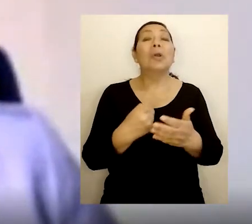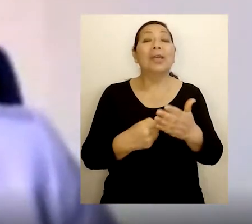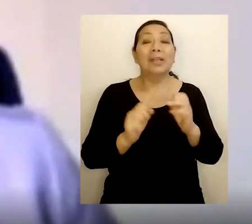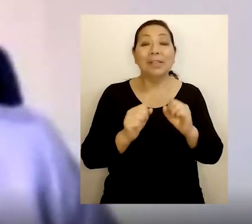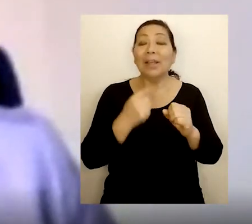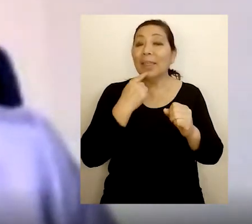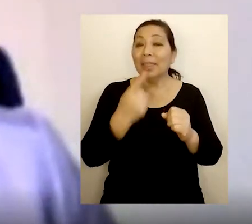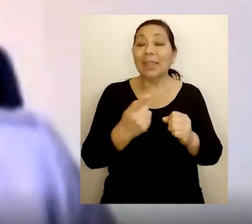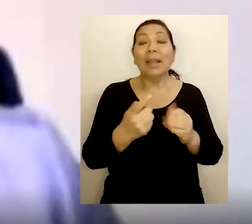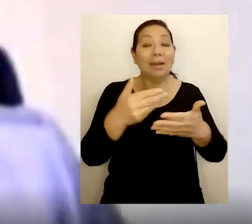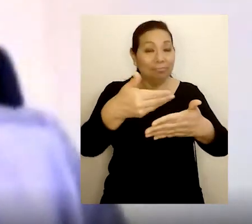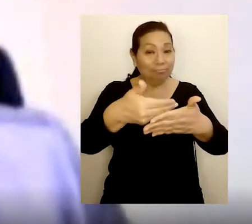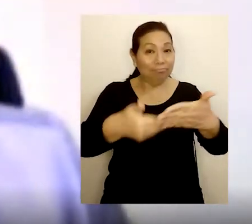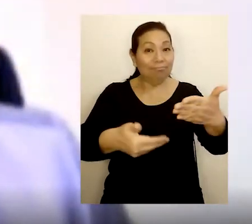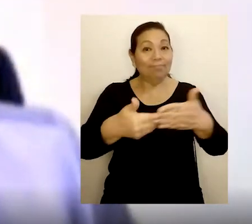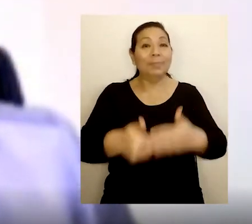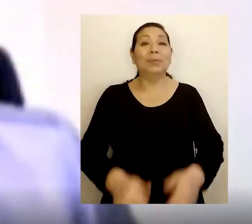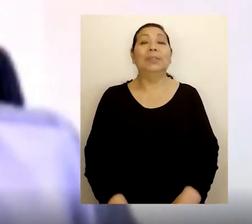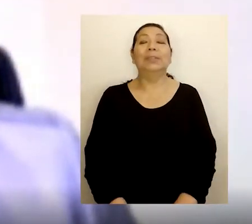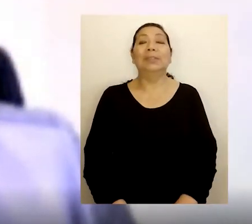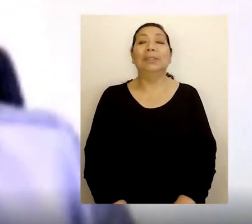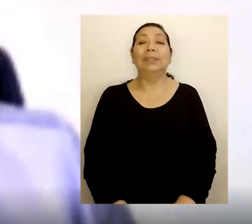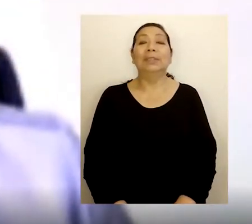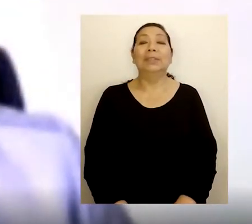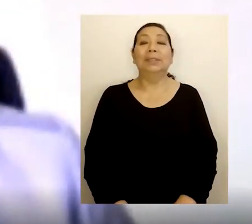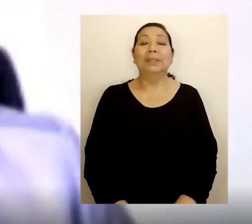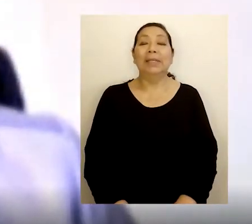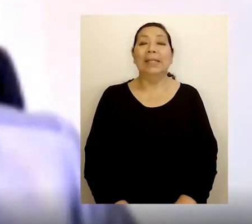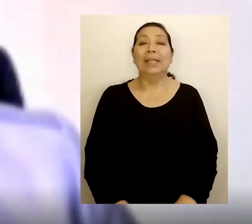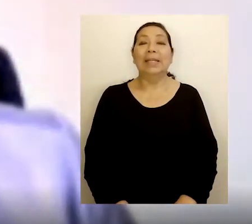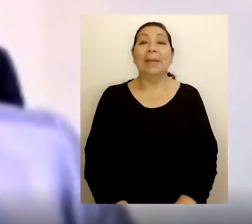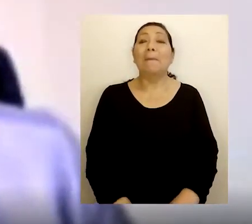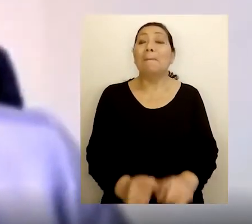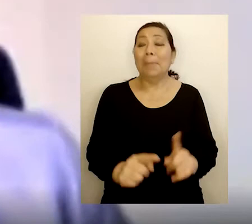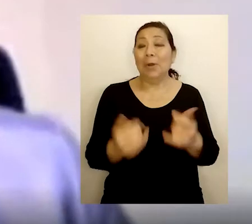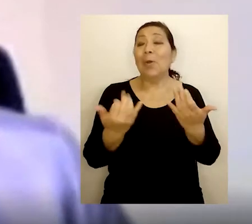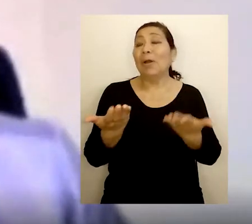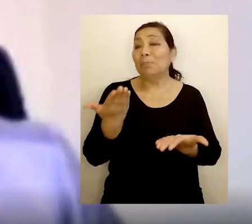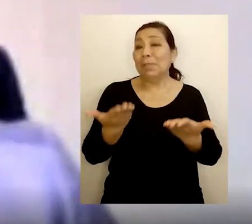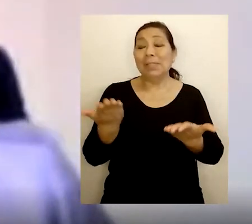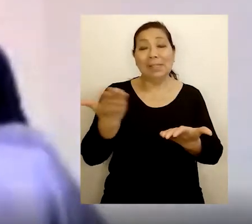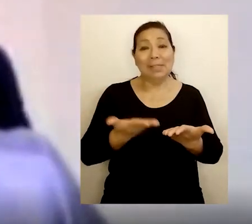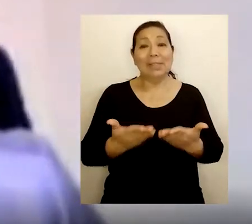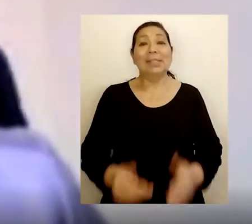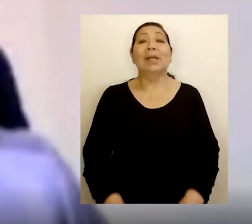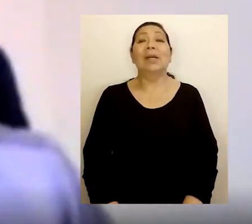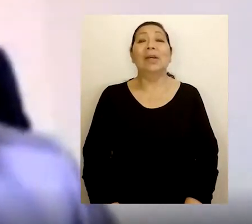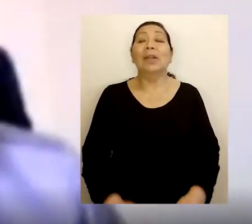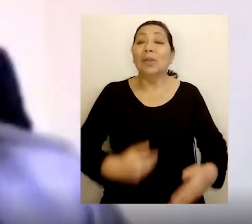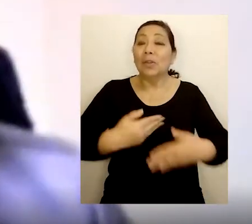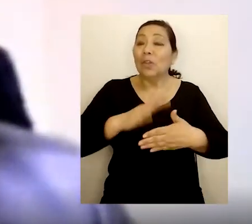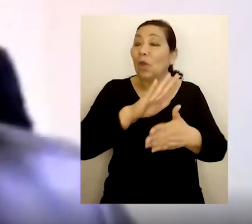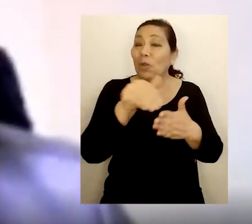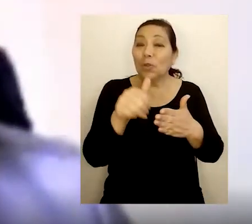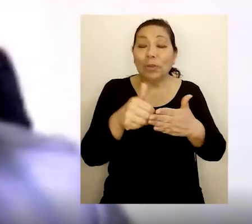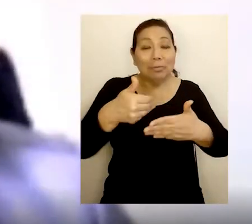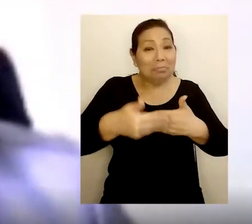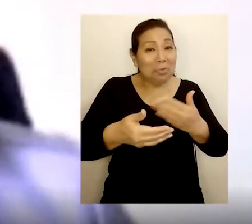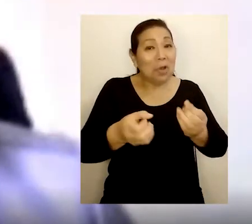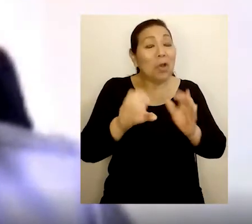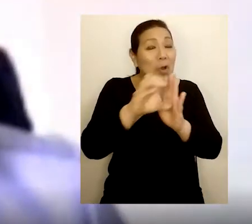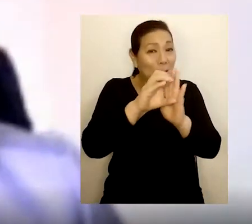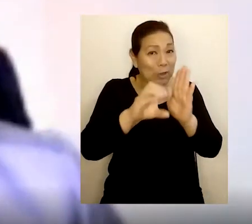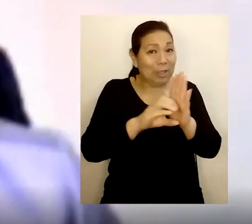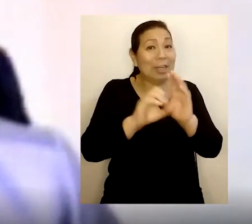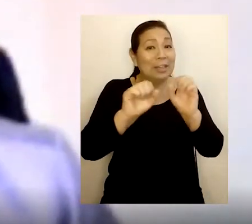se desprende del acta de dicha fecha. Pese a ello, durante el transcurso de todo este proceso